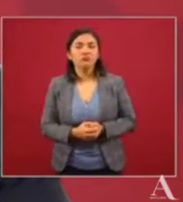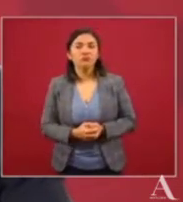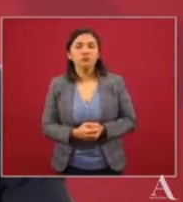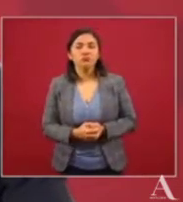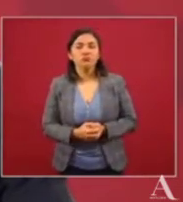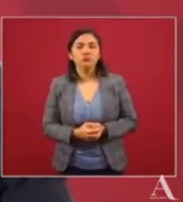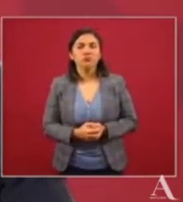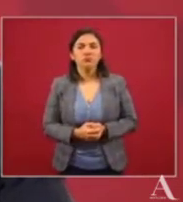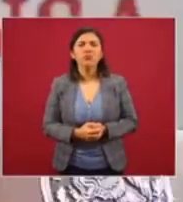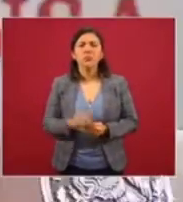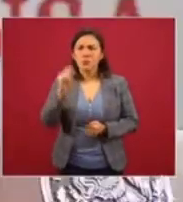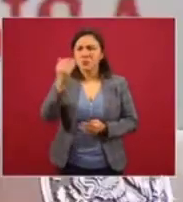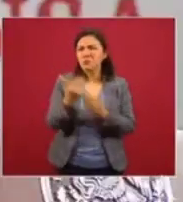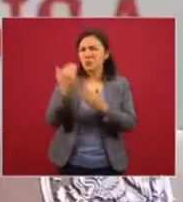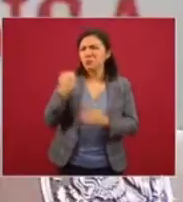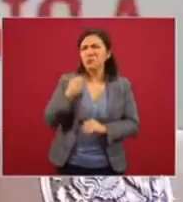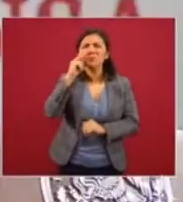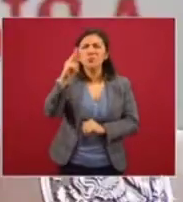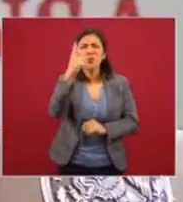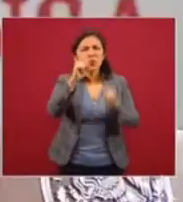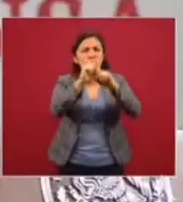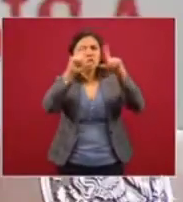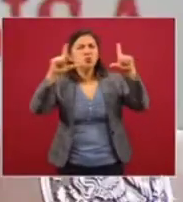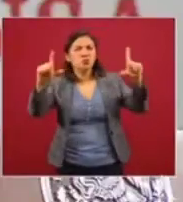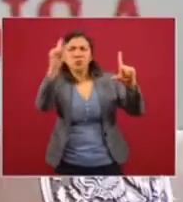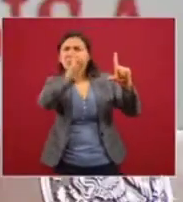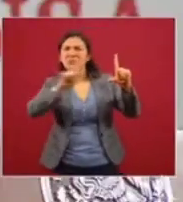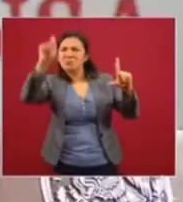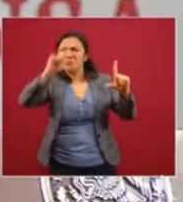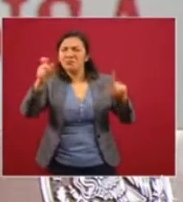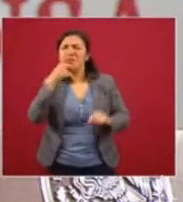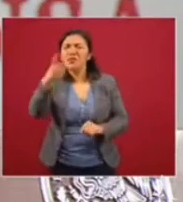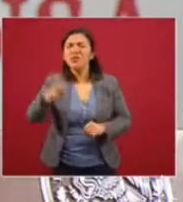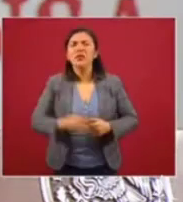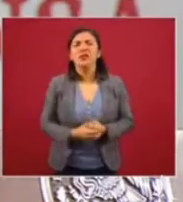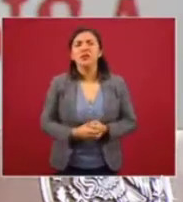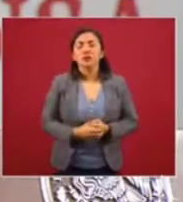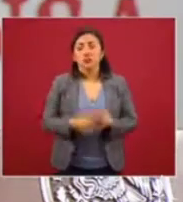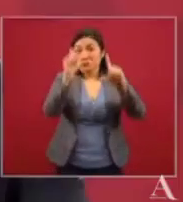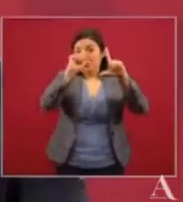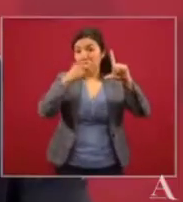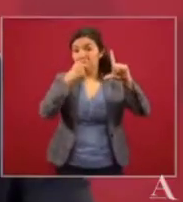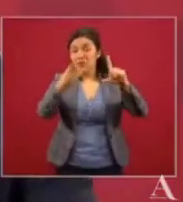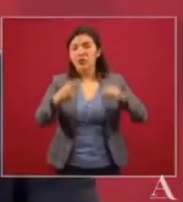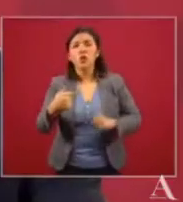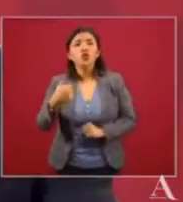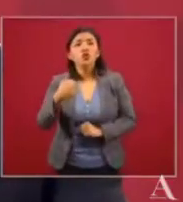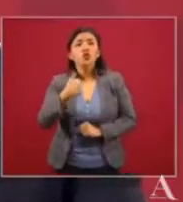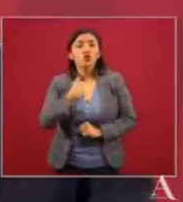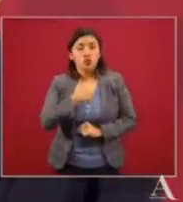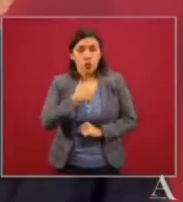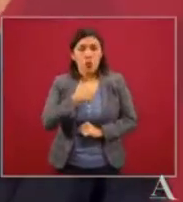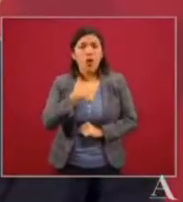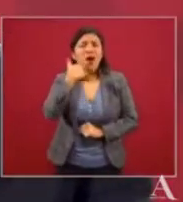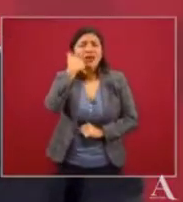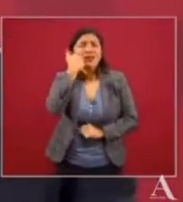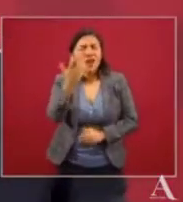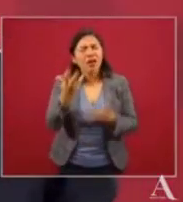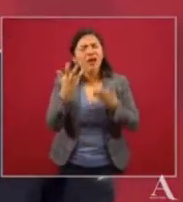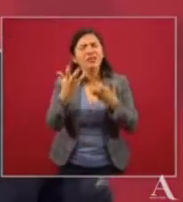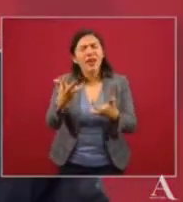salió ahora una cartulina que decía quiero vivir en un lugar